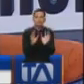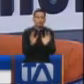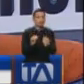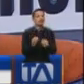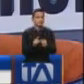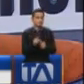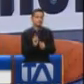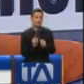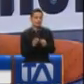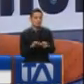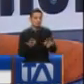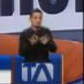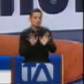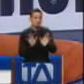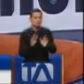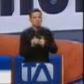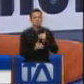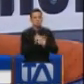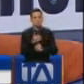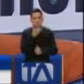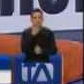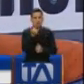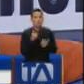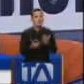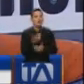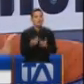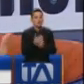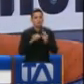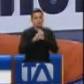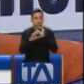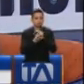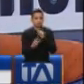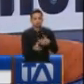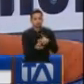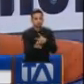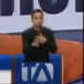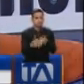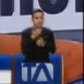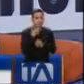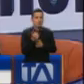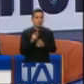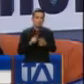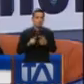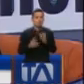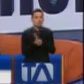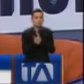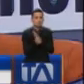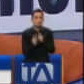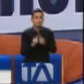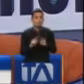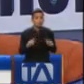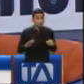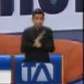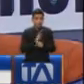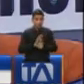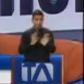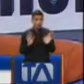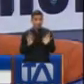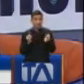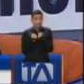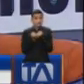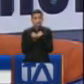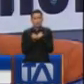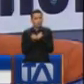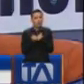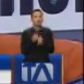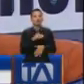importante. Estamos mejorando la infraestructura. De hecho, estamos comprando nuevas unidades biarticuladas para mejorar la capacidad del sistema. Pero esto no se trata de aglomeración. Se trata